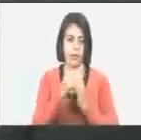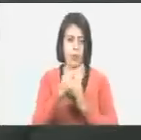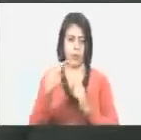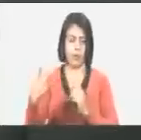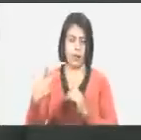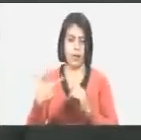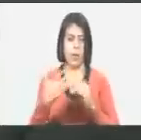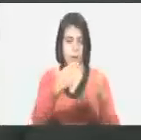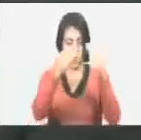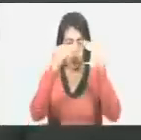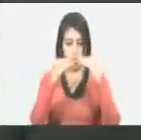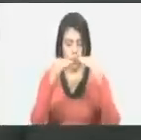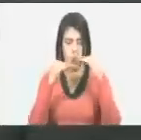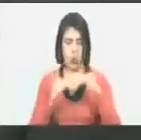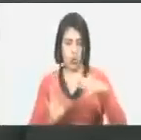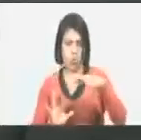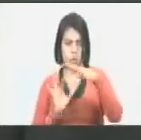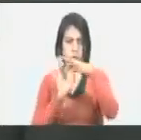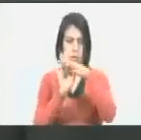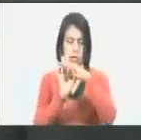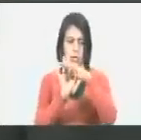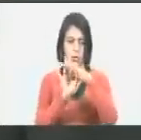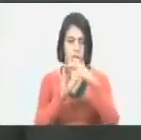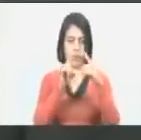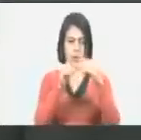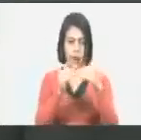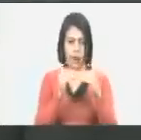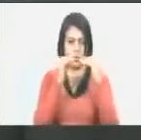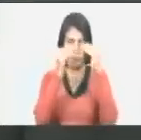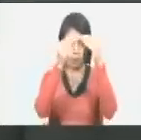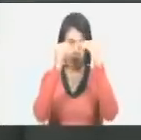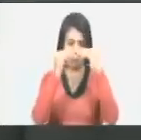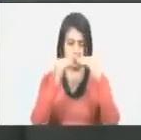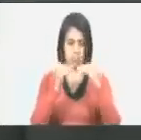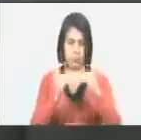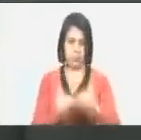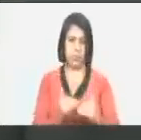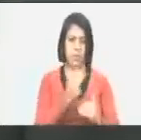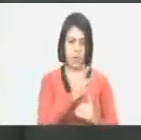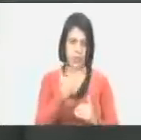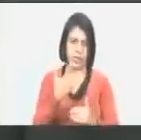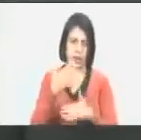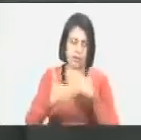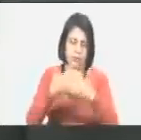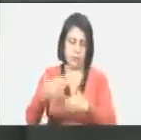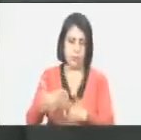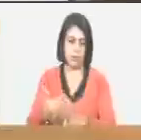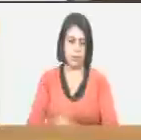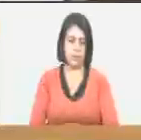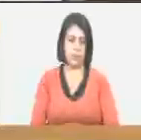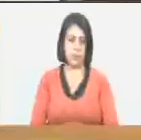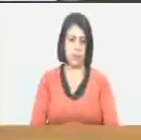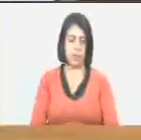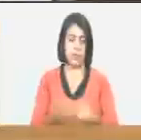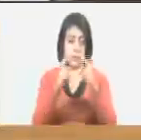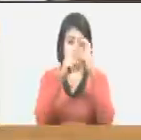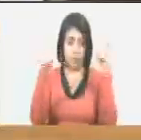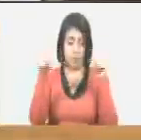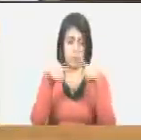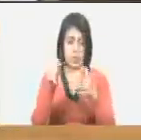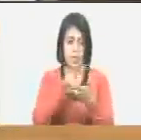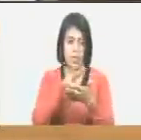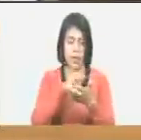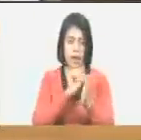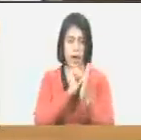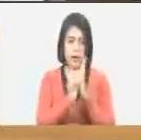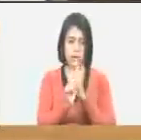haga el correlativo, pues se corra el número de artículos de ahí en adelante. Con el epígrafe correspondiente al artículo